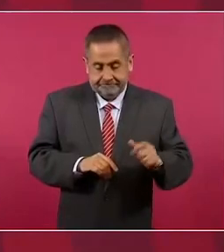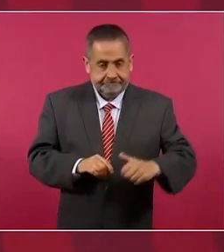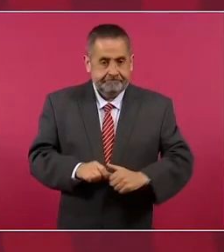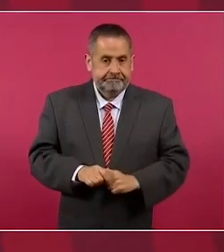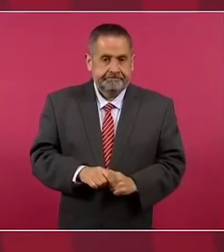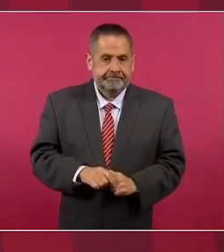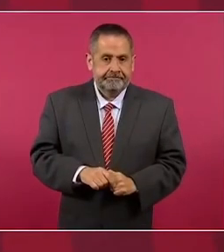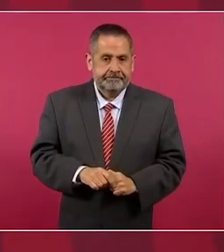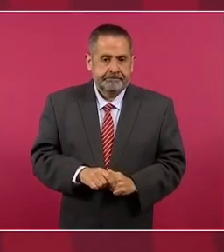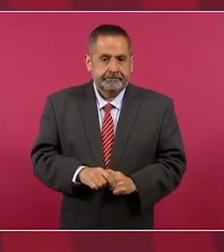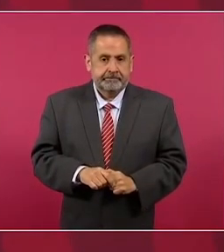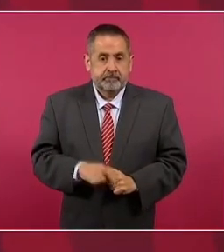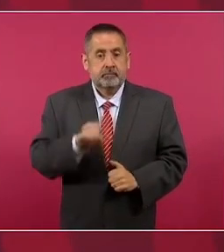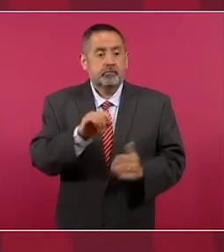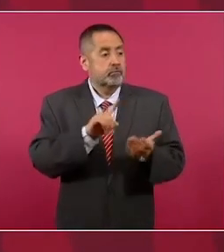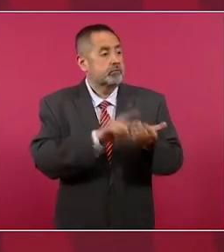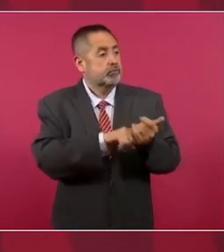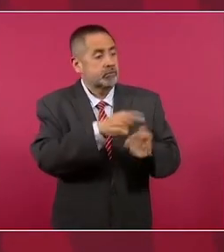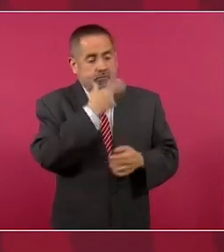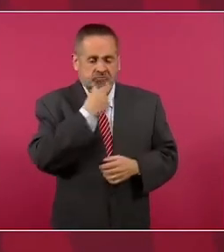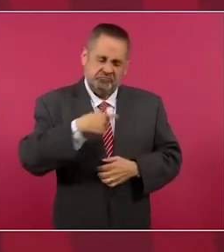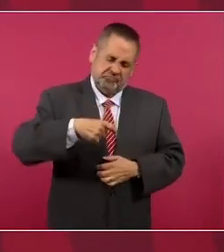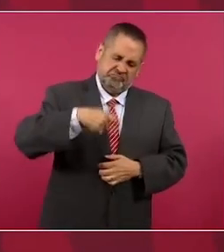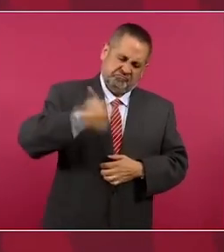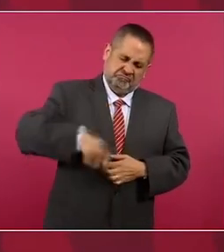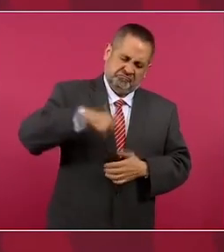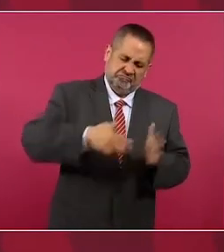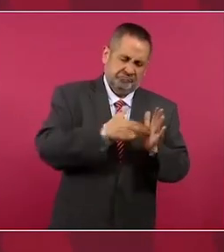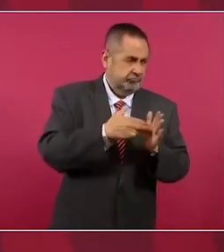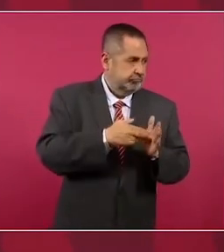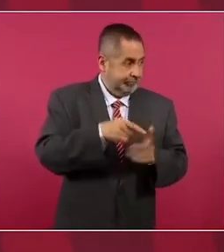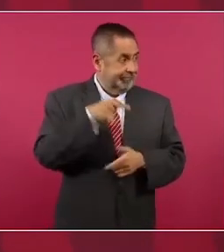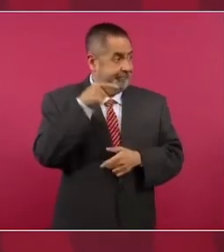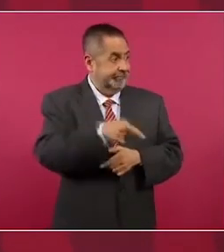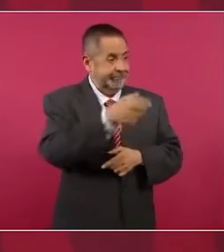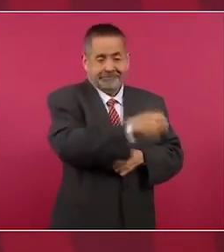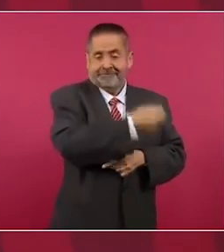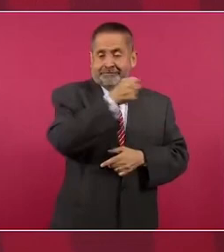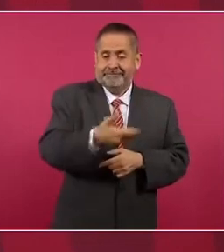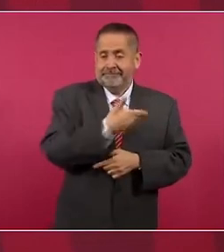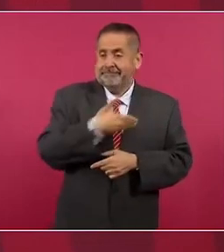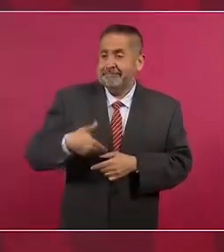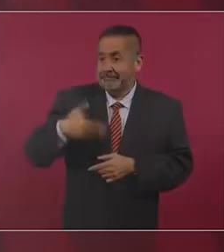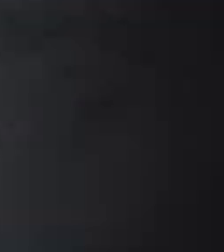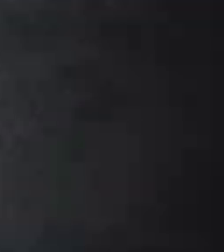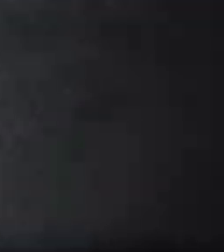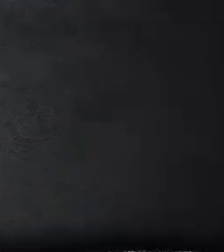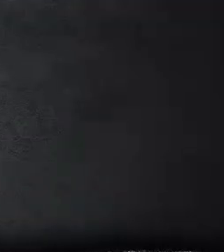un millonario. No.